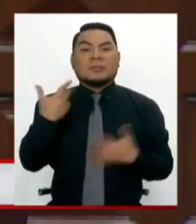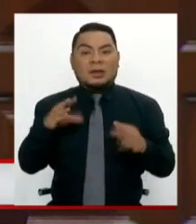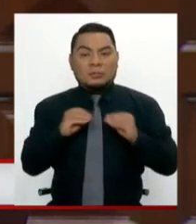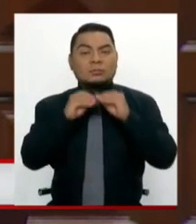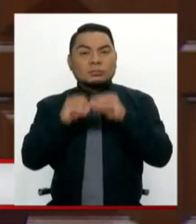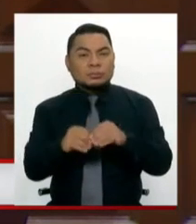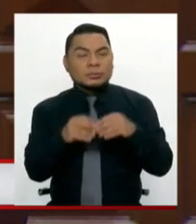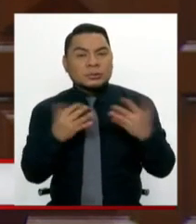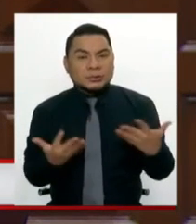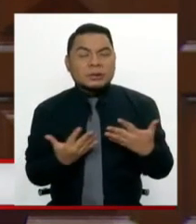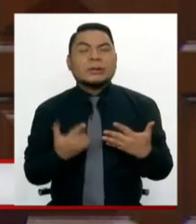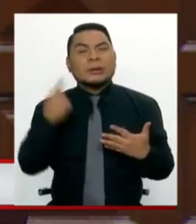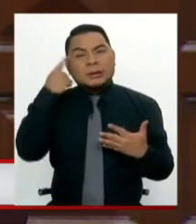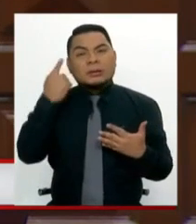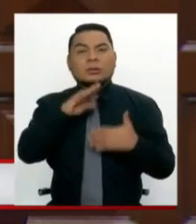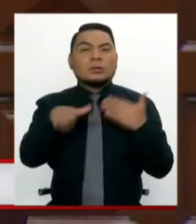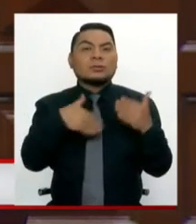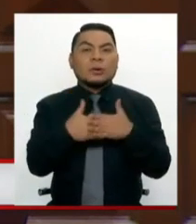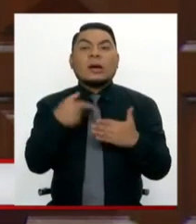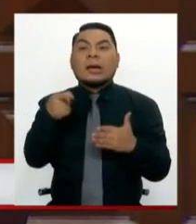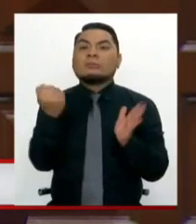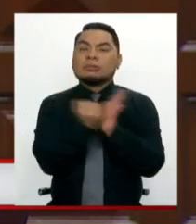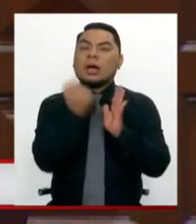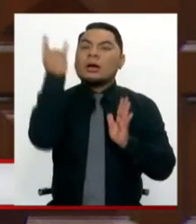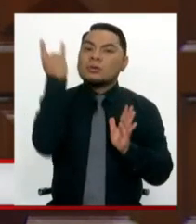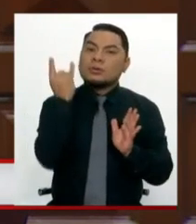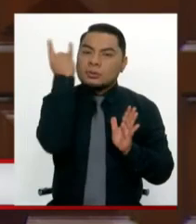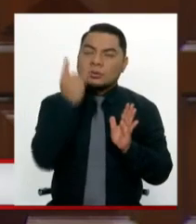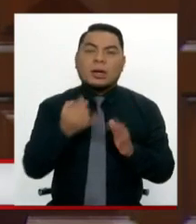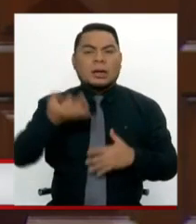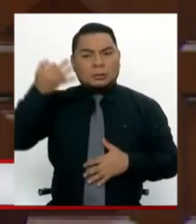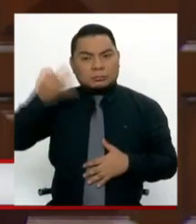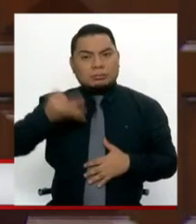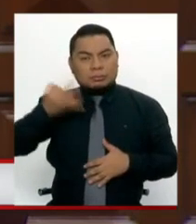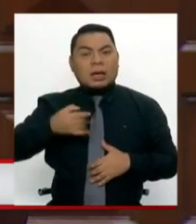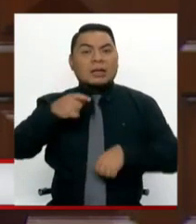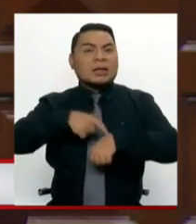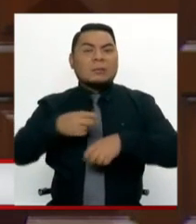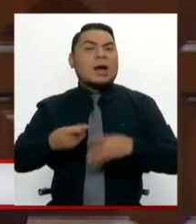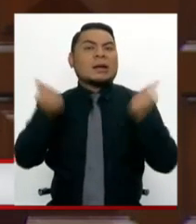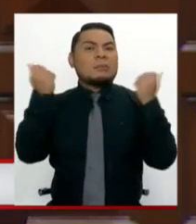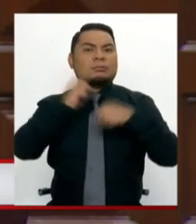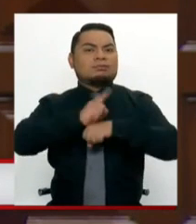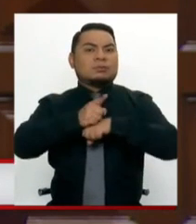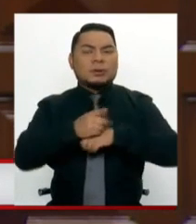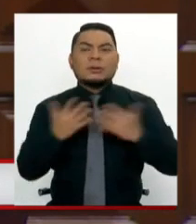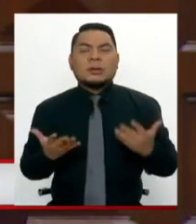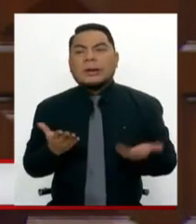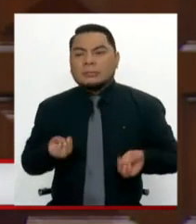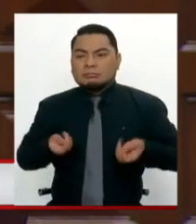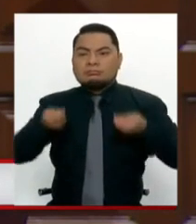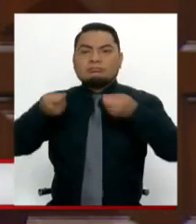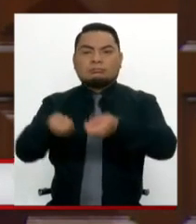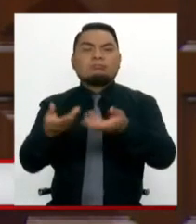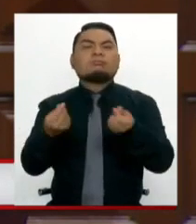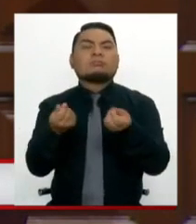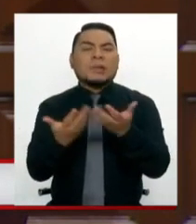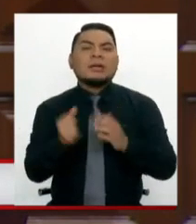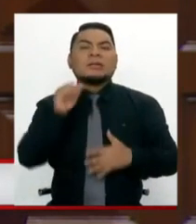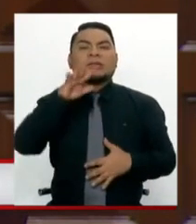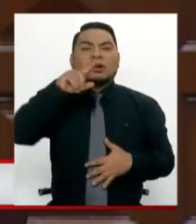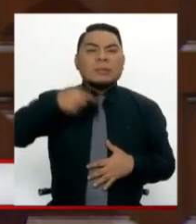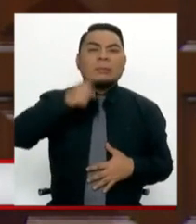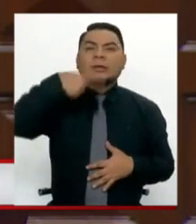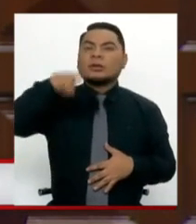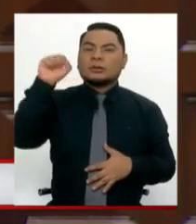Implementamos una medida pública de emergencia con eficacia en tiempo récord, destinando más de 5.000